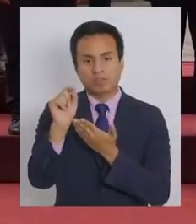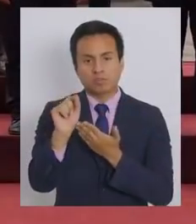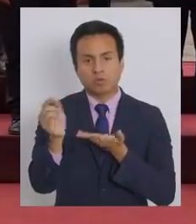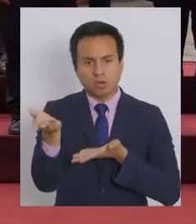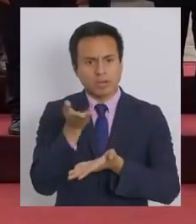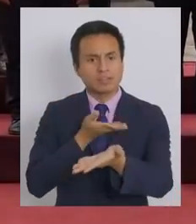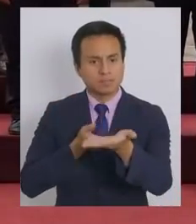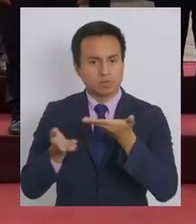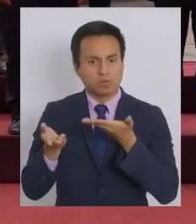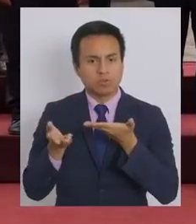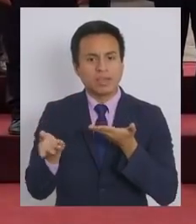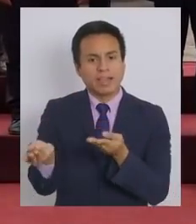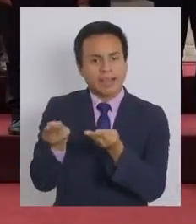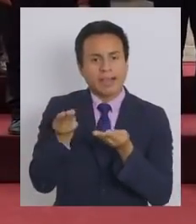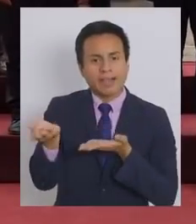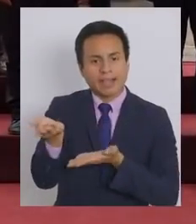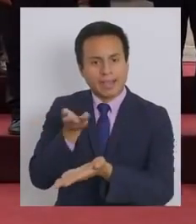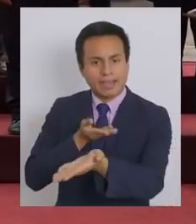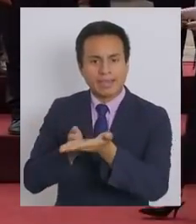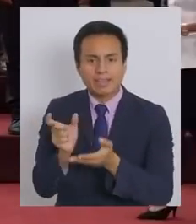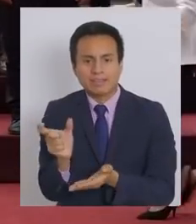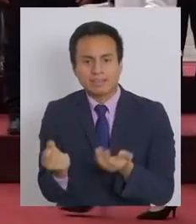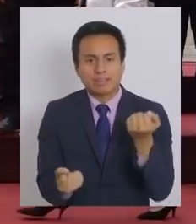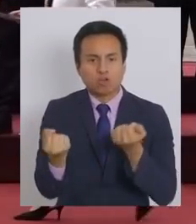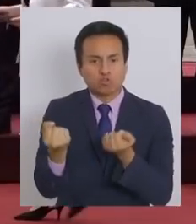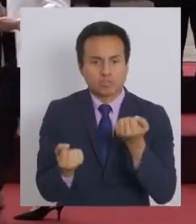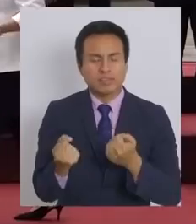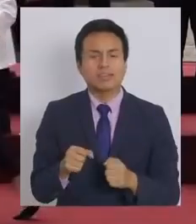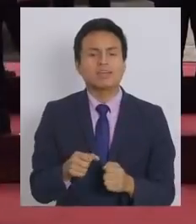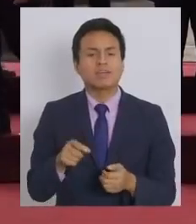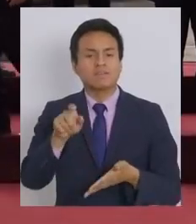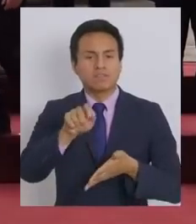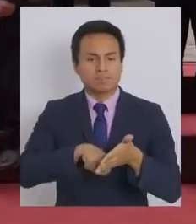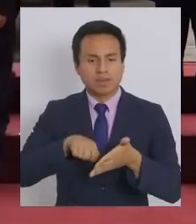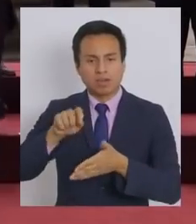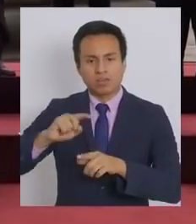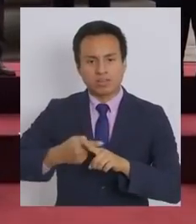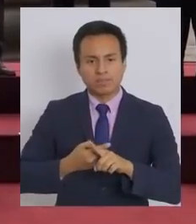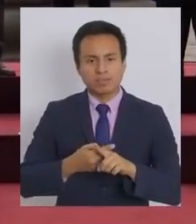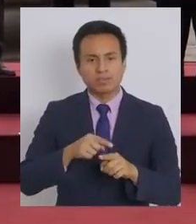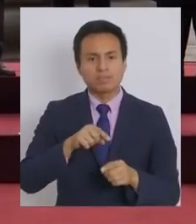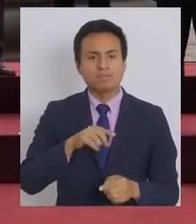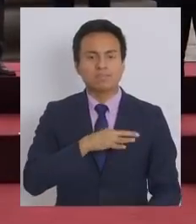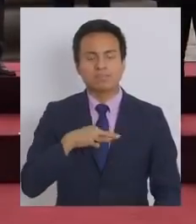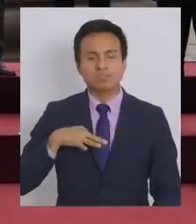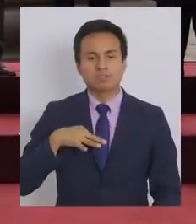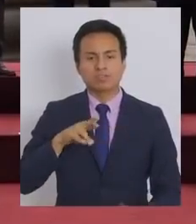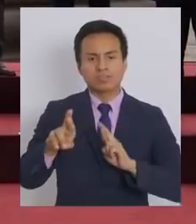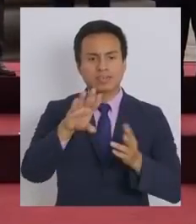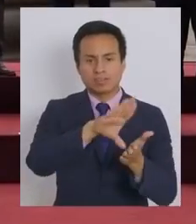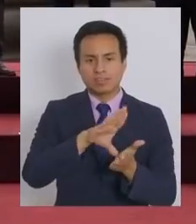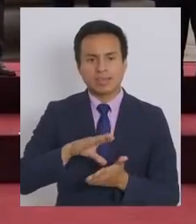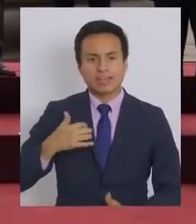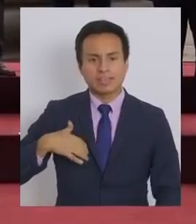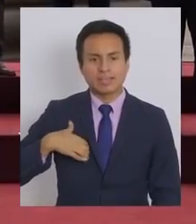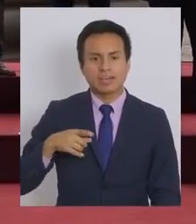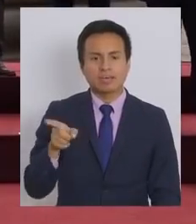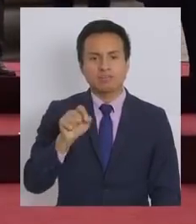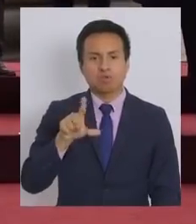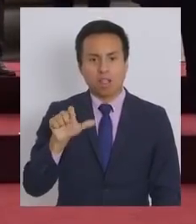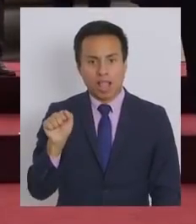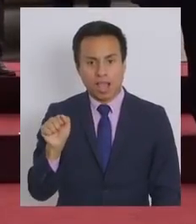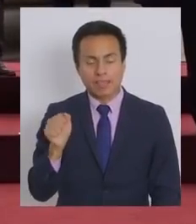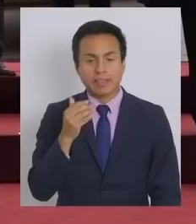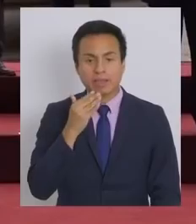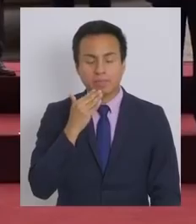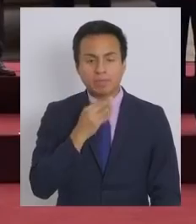recíproco y canje de licencias de conducir. Firman nuevamente el ministro de Relaciones Exteriores de Argentina, señor Felipe Solá, y